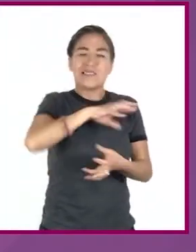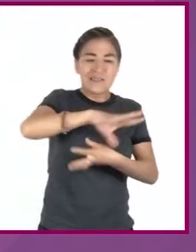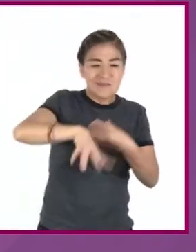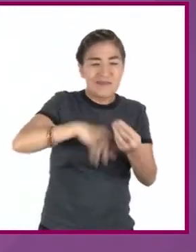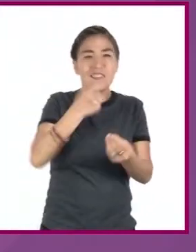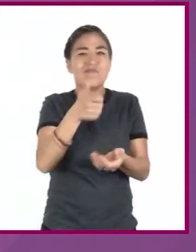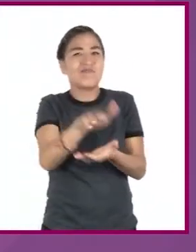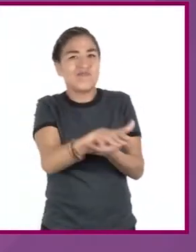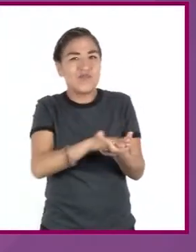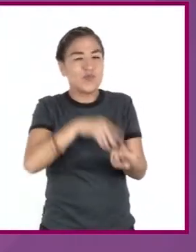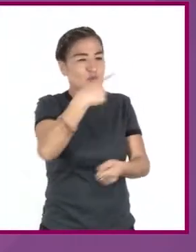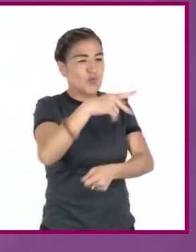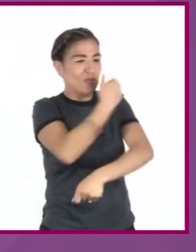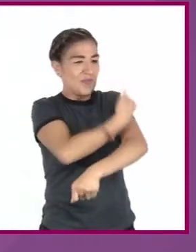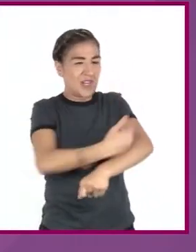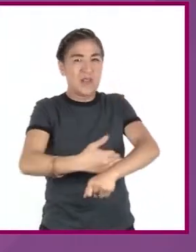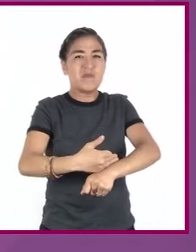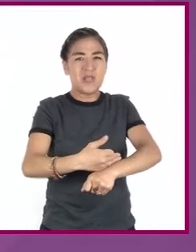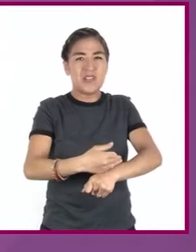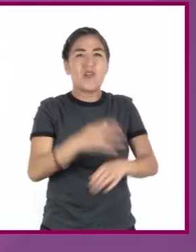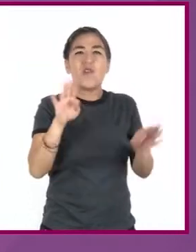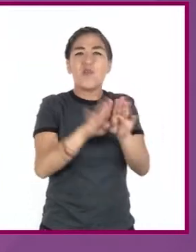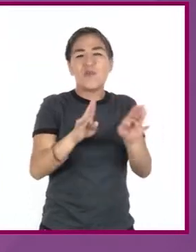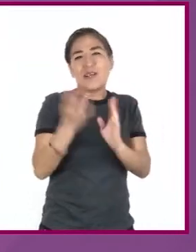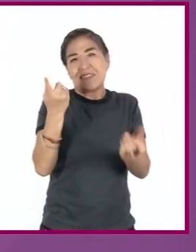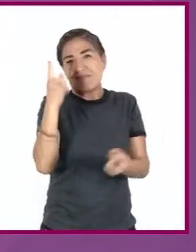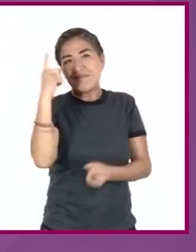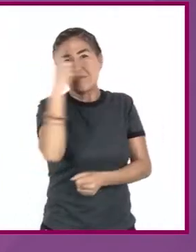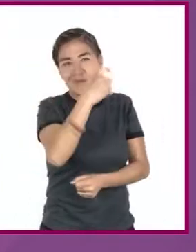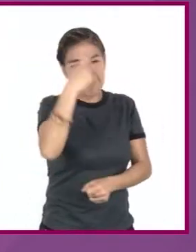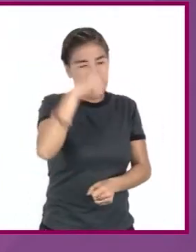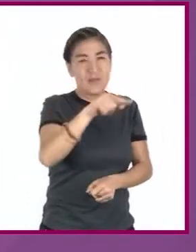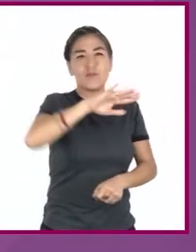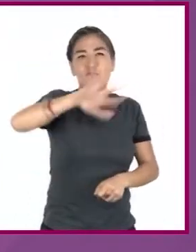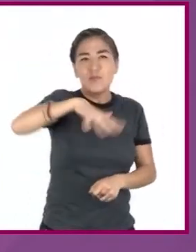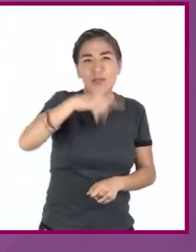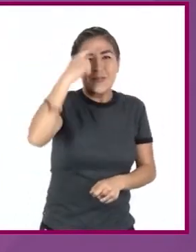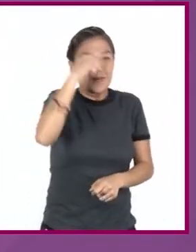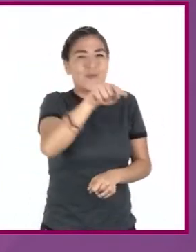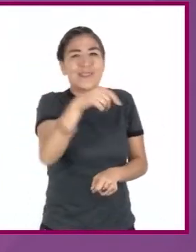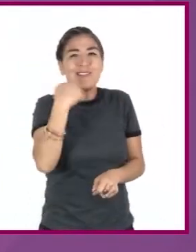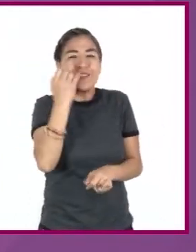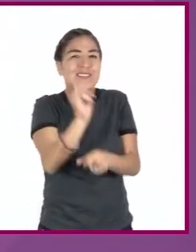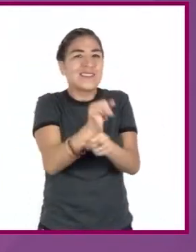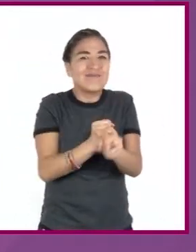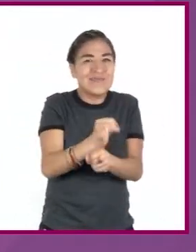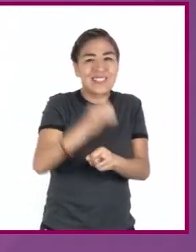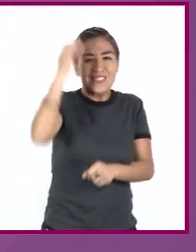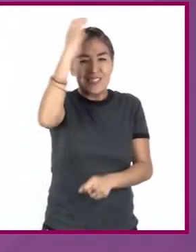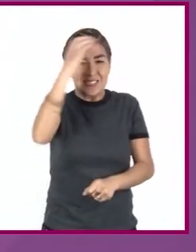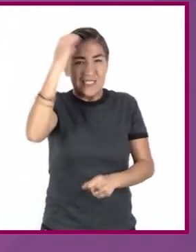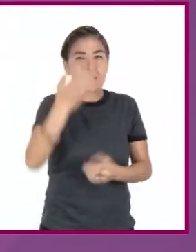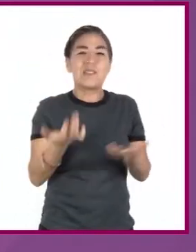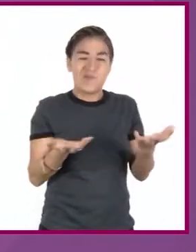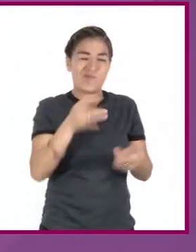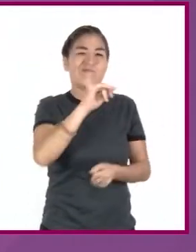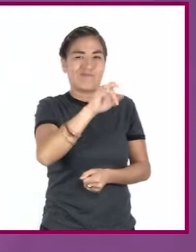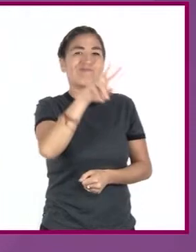de su familia le impedían desarrollarse en su área de interés, la ciencia. Es